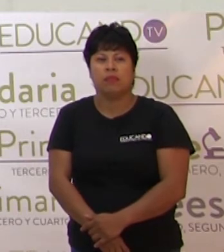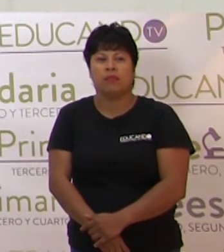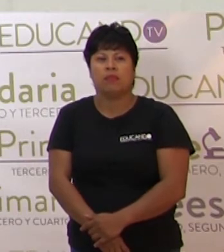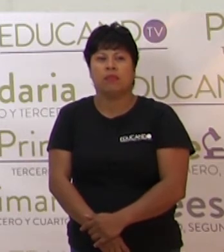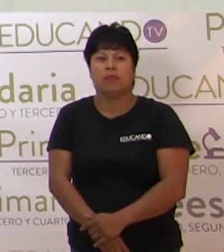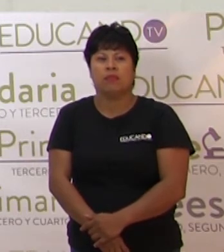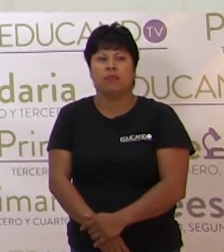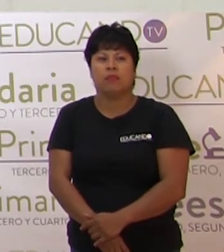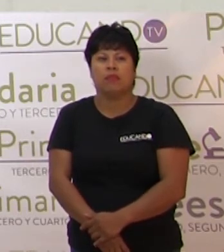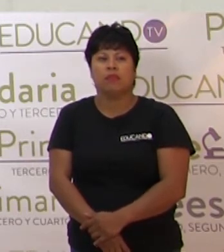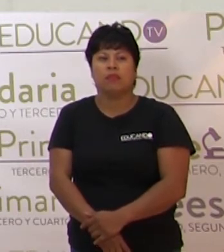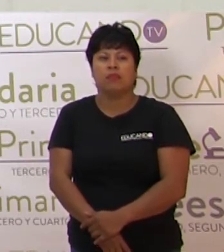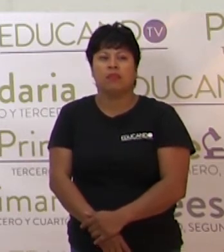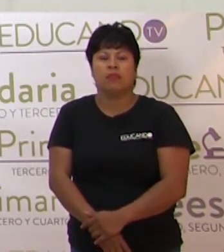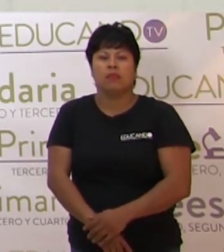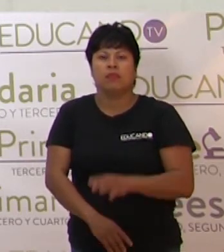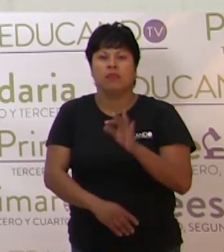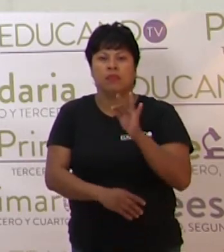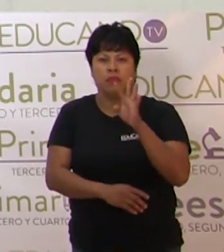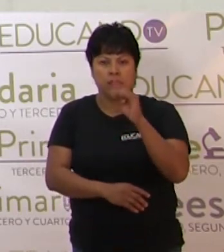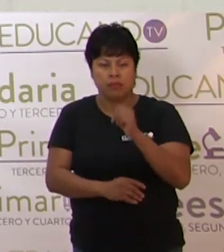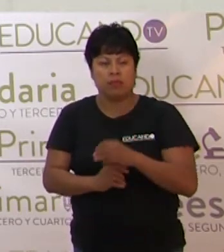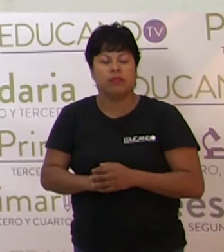y 49